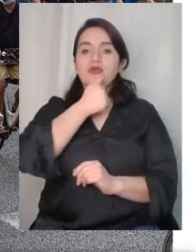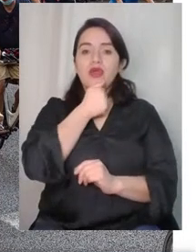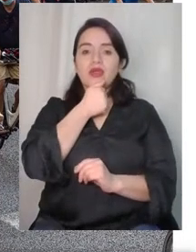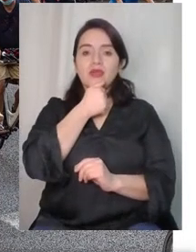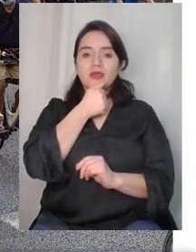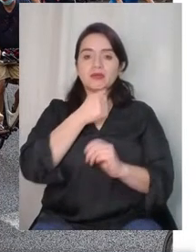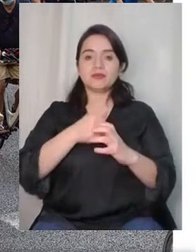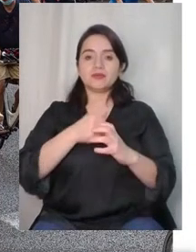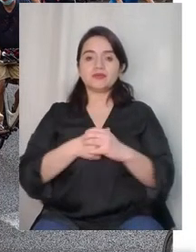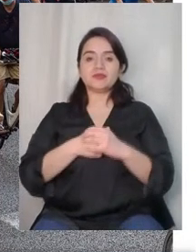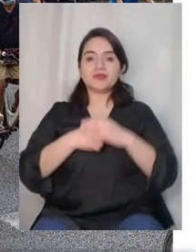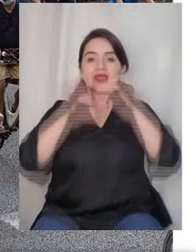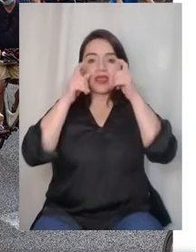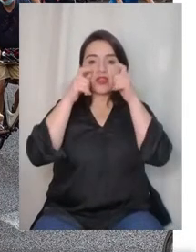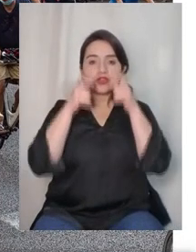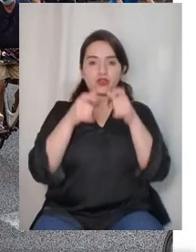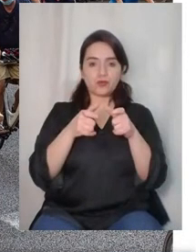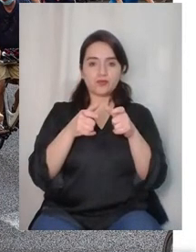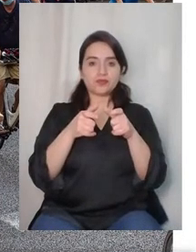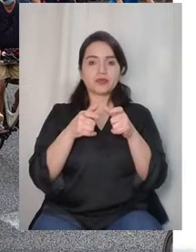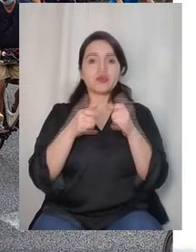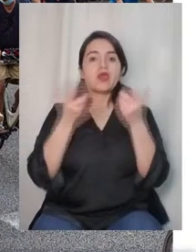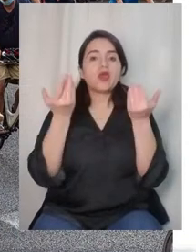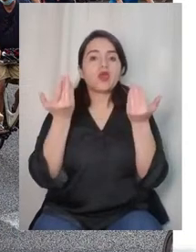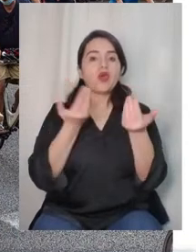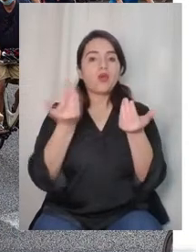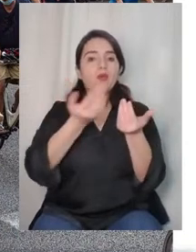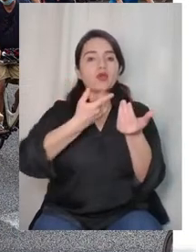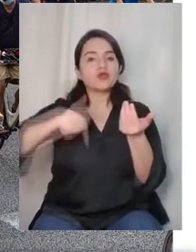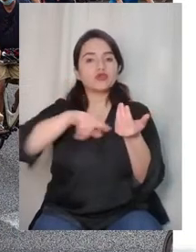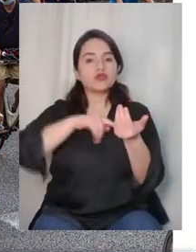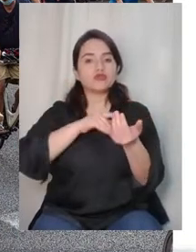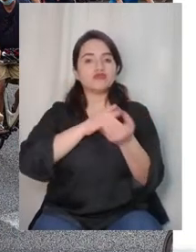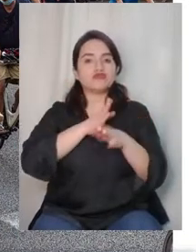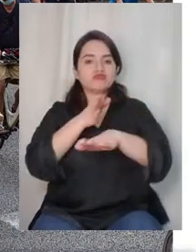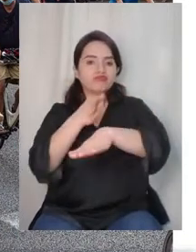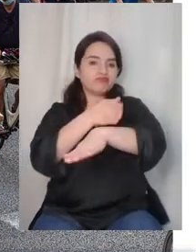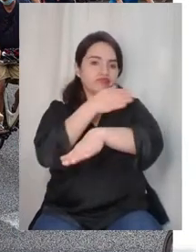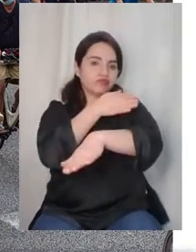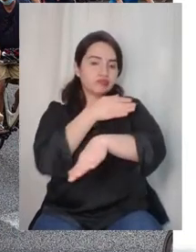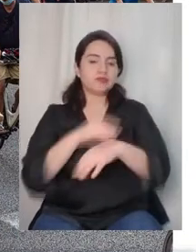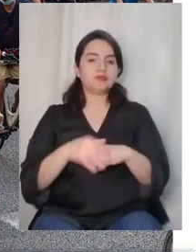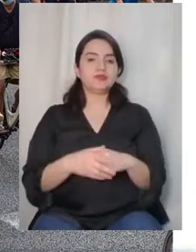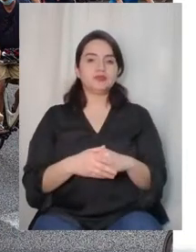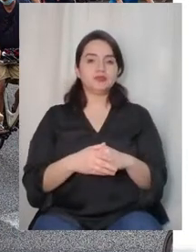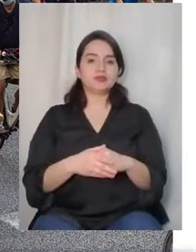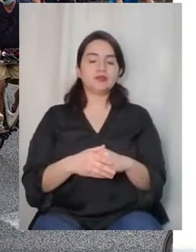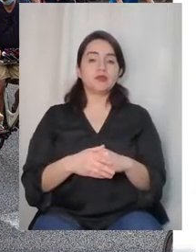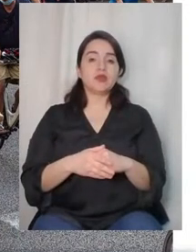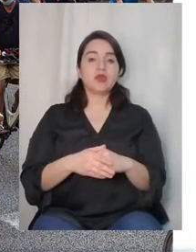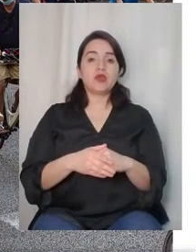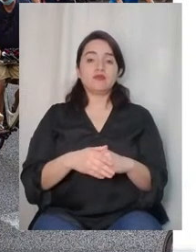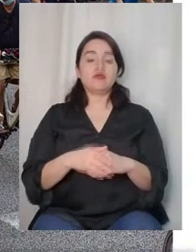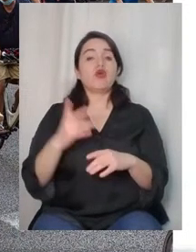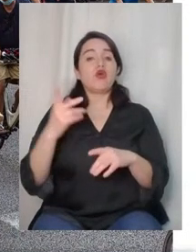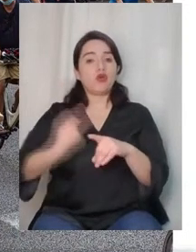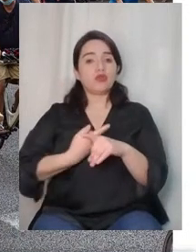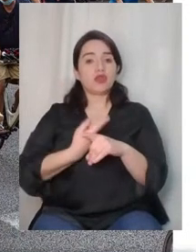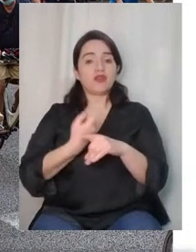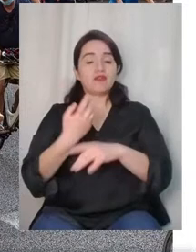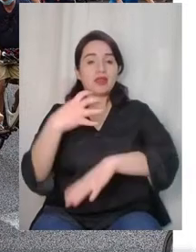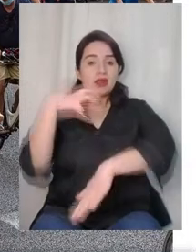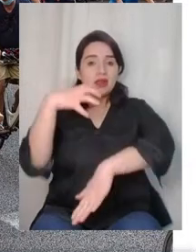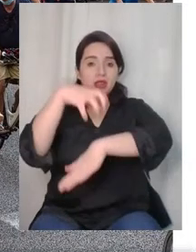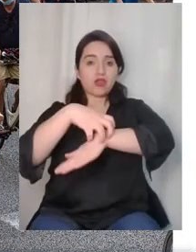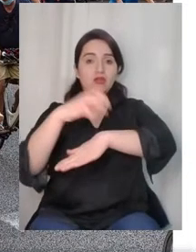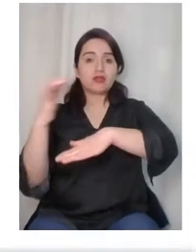gestión de cómo nos estamos moviendo. Nuevamente, la región de Aysén no tiene transporte público